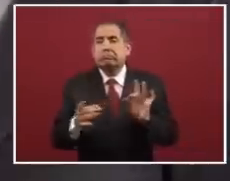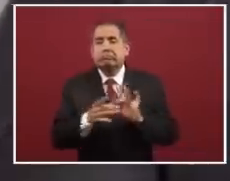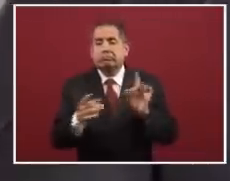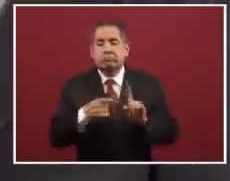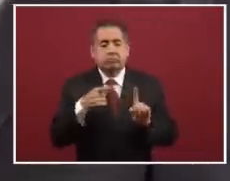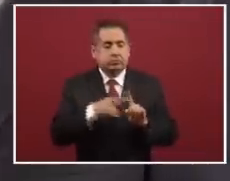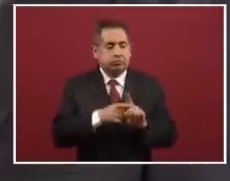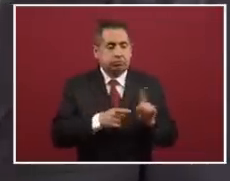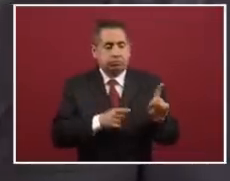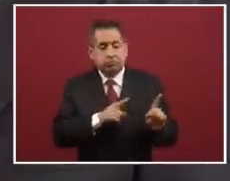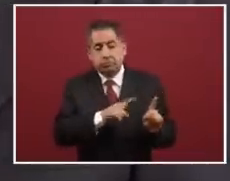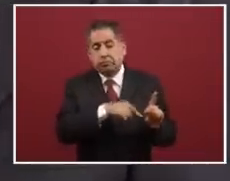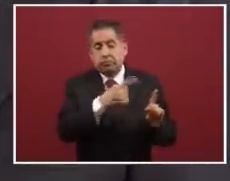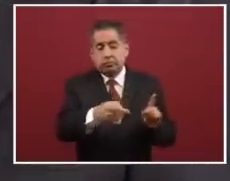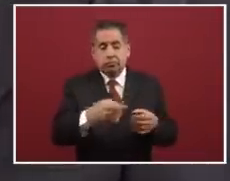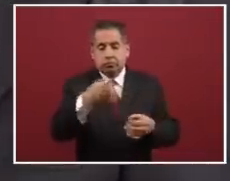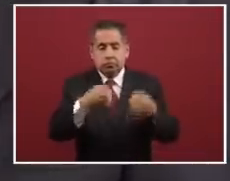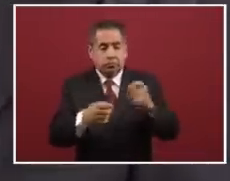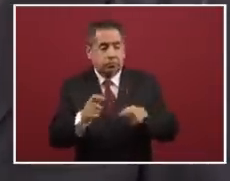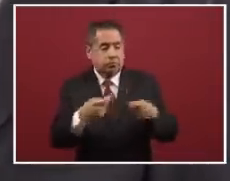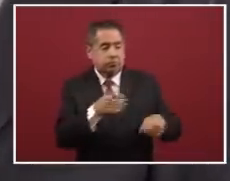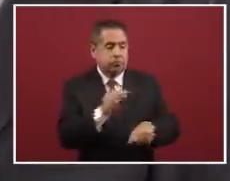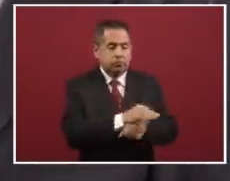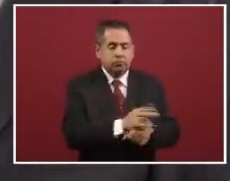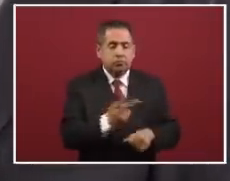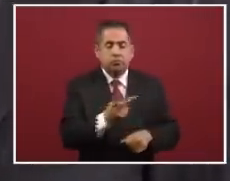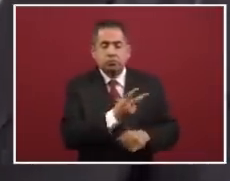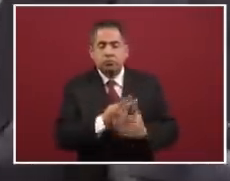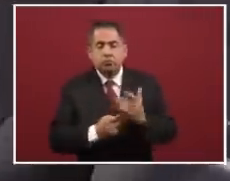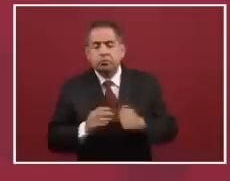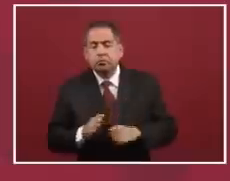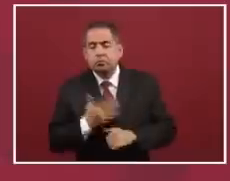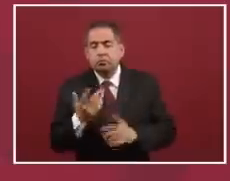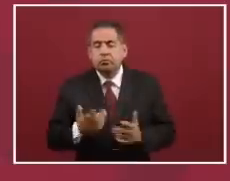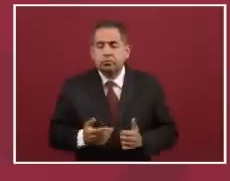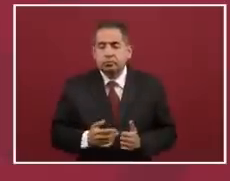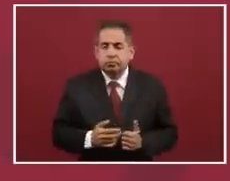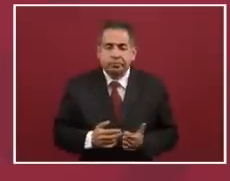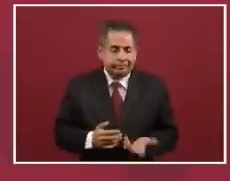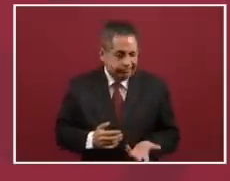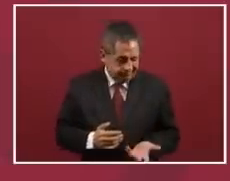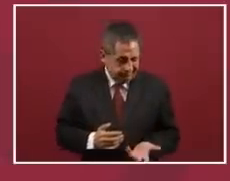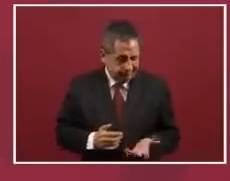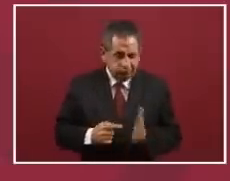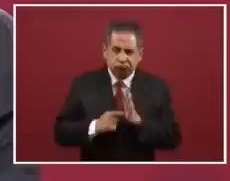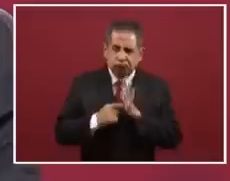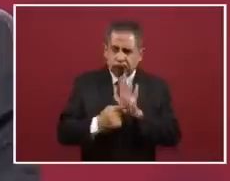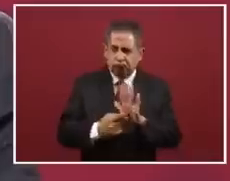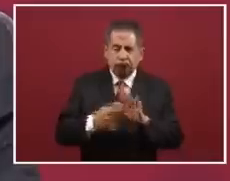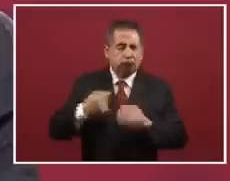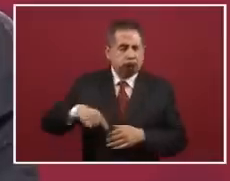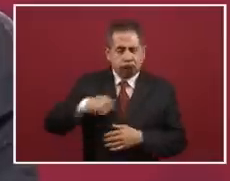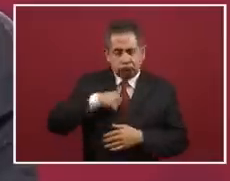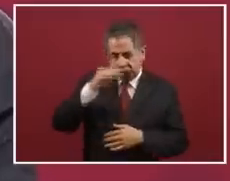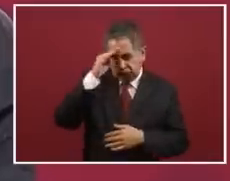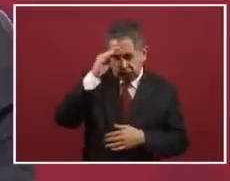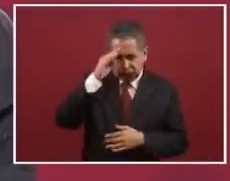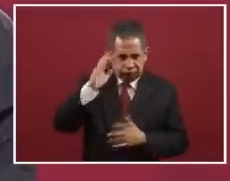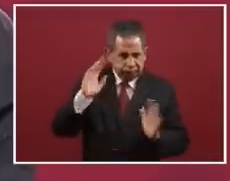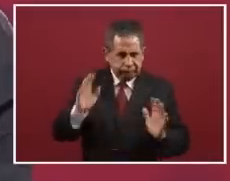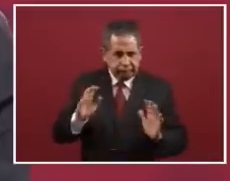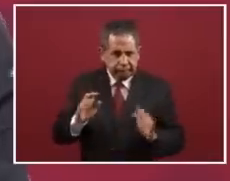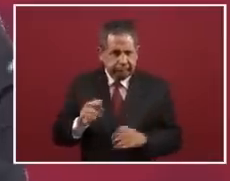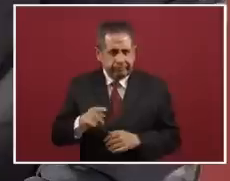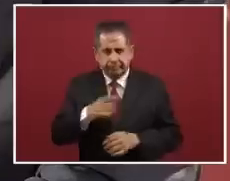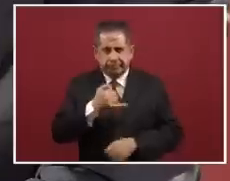y este juez se lo otorgó y nosotros consideramos de que